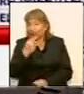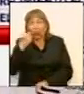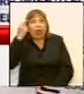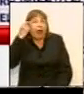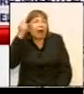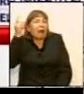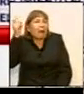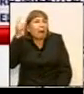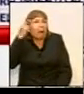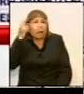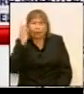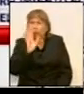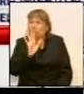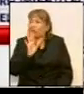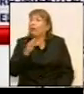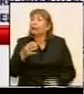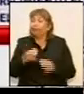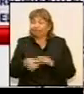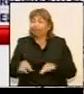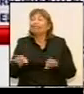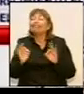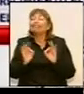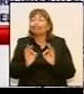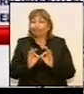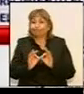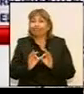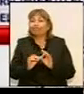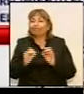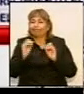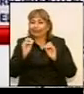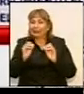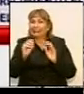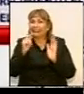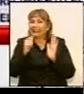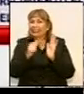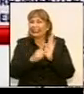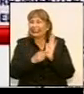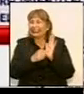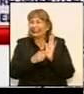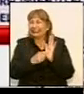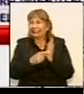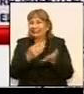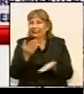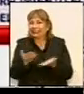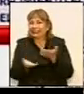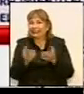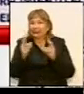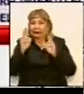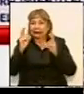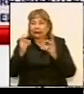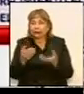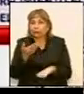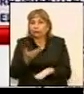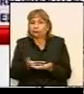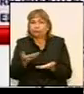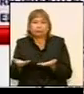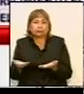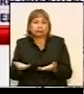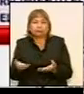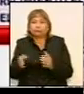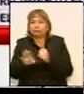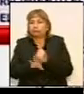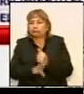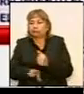es poco realizable, pero sí es importante aquí poner el dedo en la llaga y hablar sobre algunos de los temas que se han traído sobre la mesa.